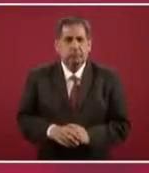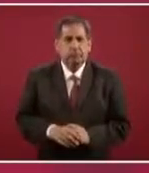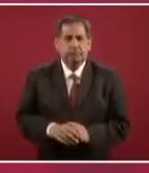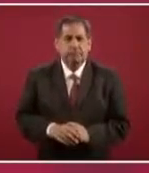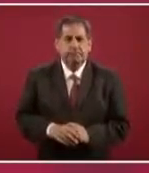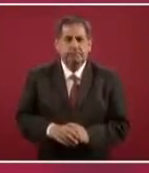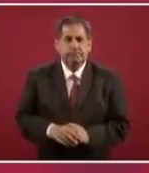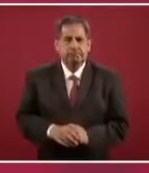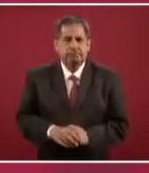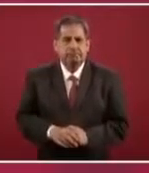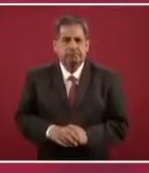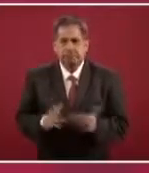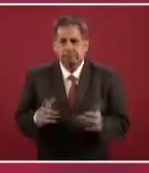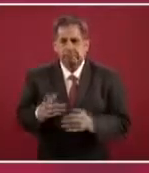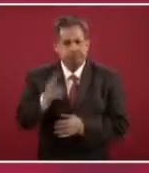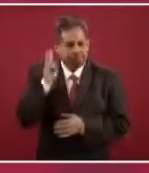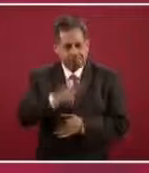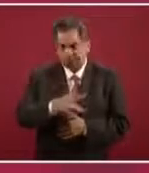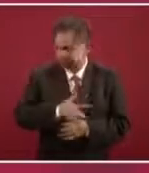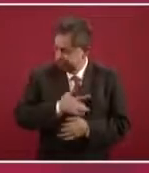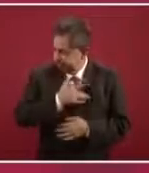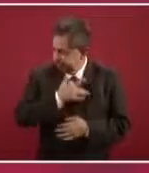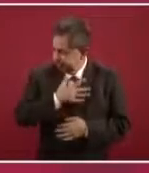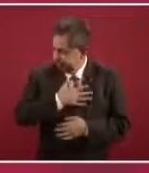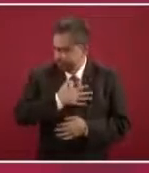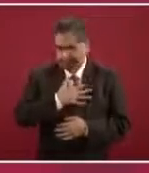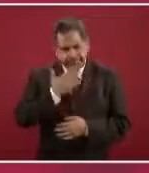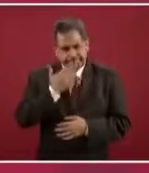con toda mi alma, ¿sí?